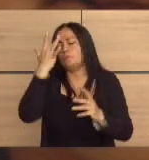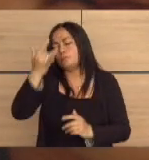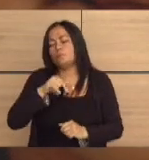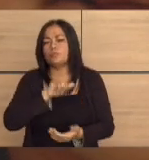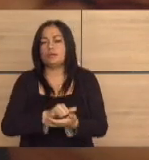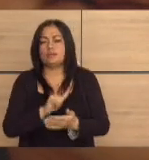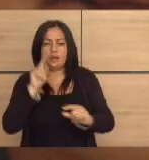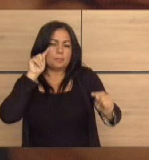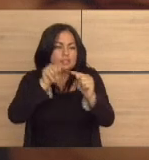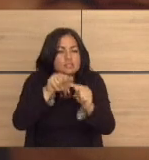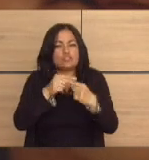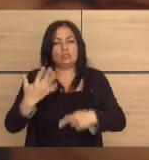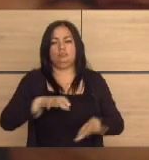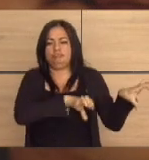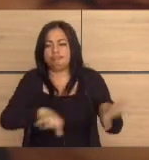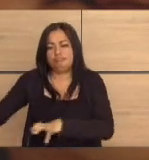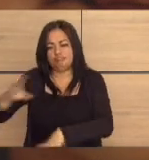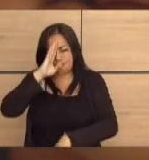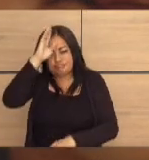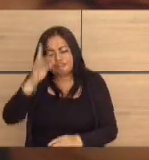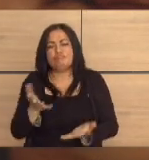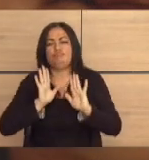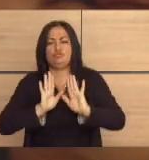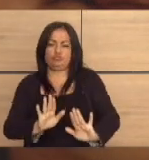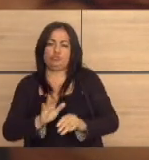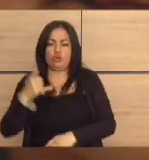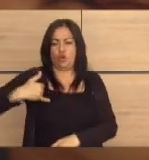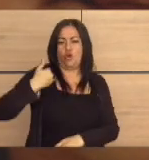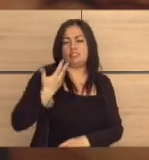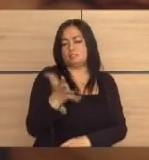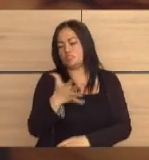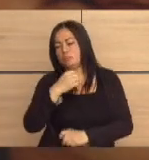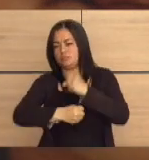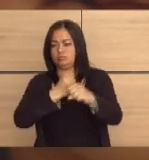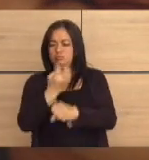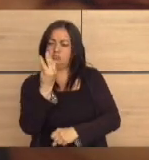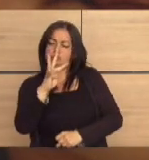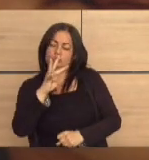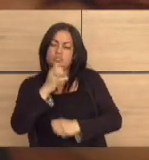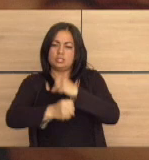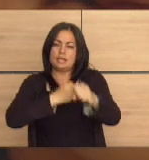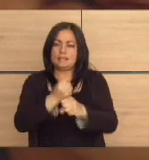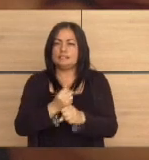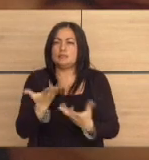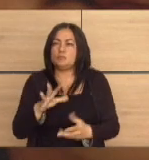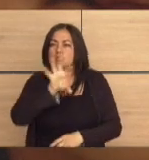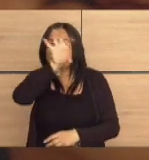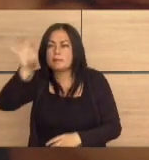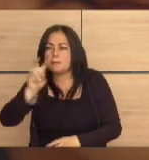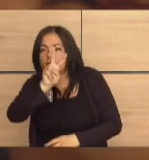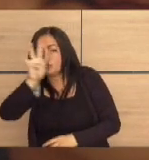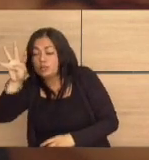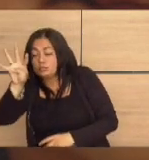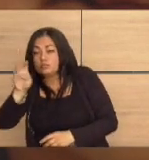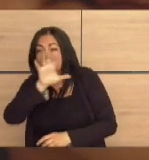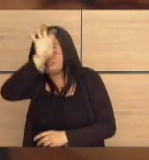percepciones, actitudes, creencias de jóvenes en el rango de los 14 años para un conjunto de 24 países. En estos